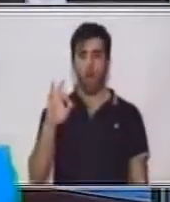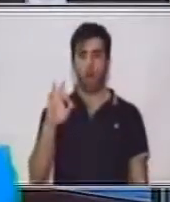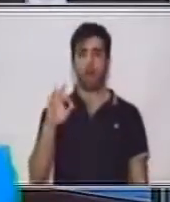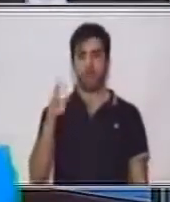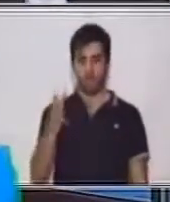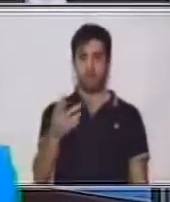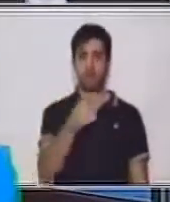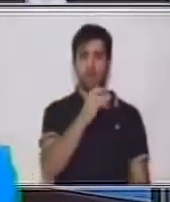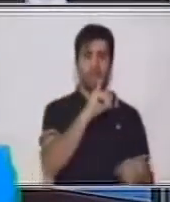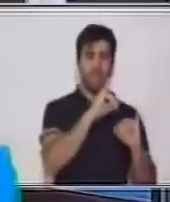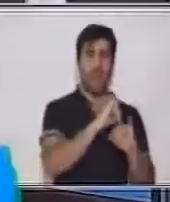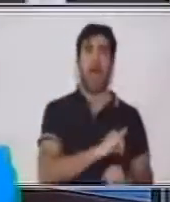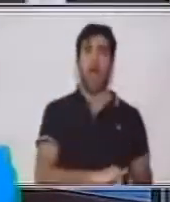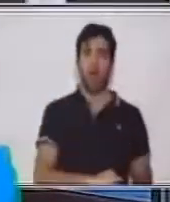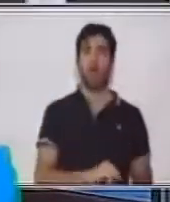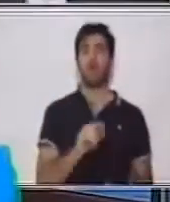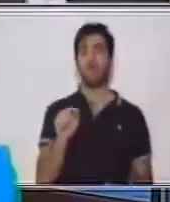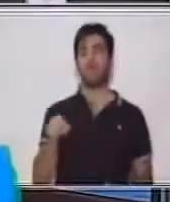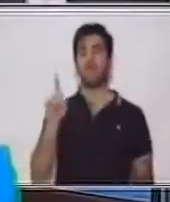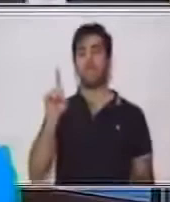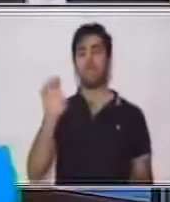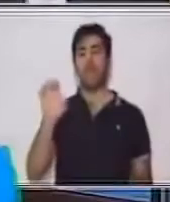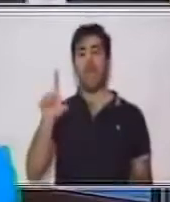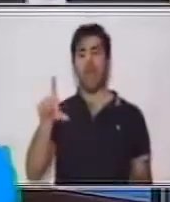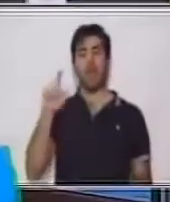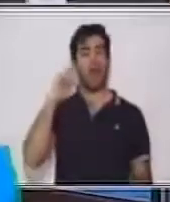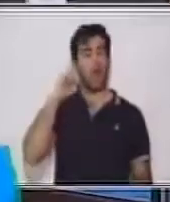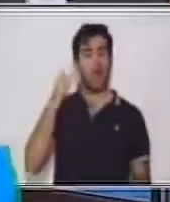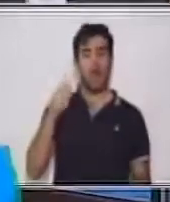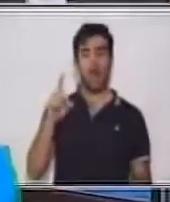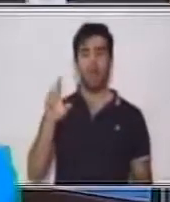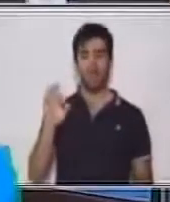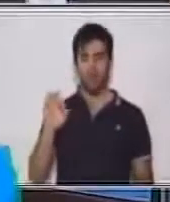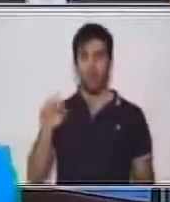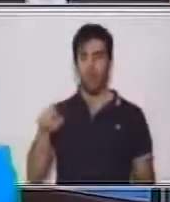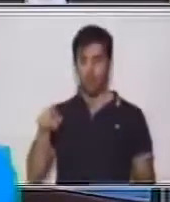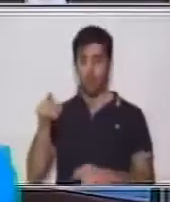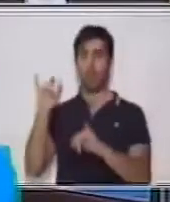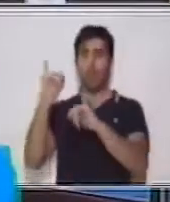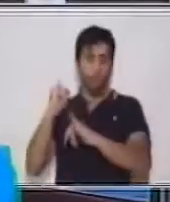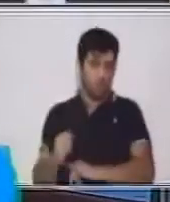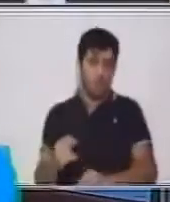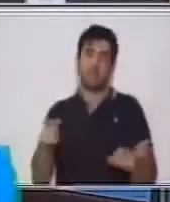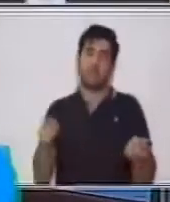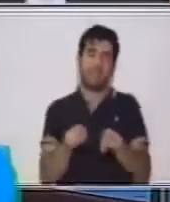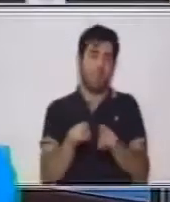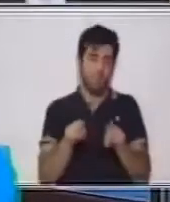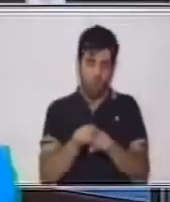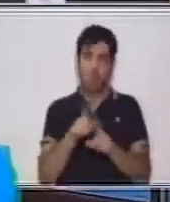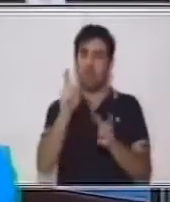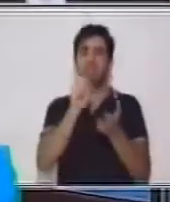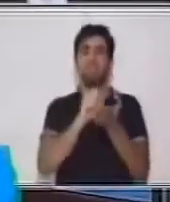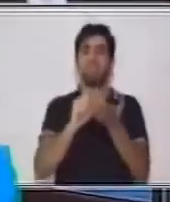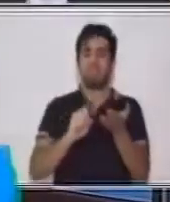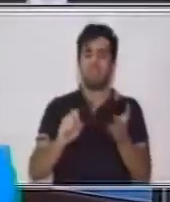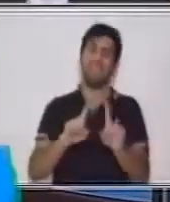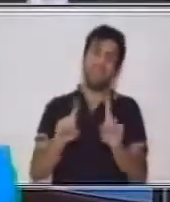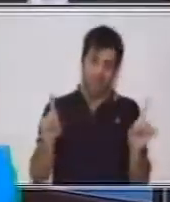Excelente. Entonces, estas palabras, como dijimos, se escriben diferente, pero significan